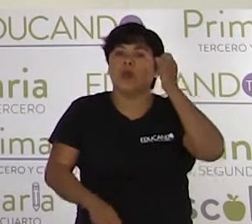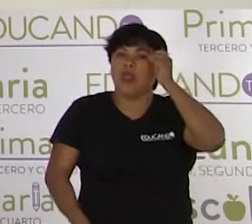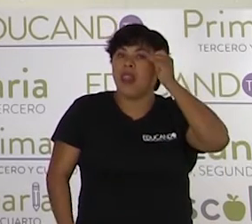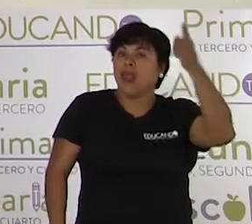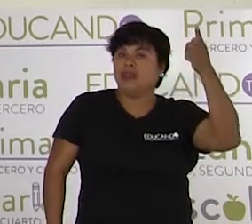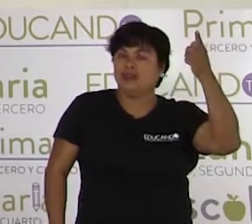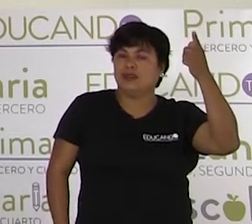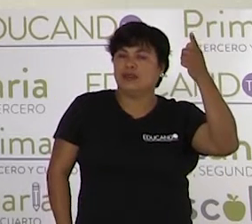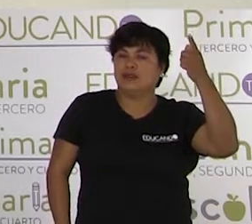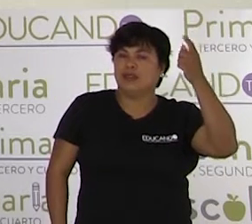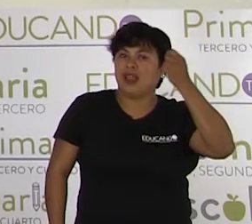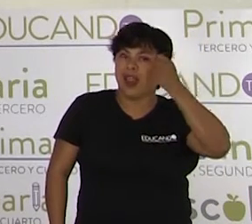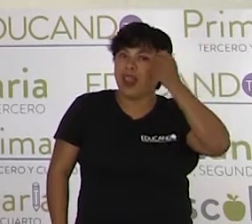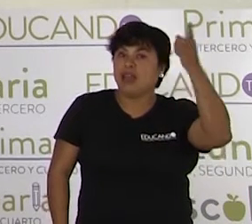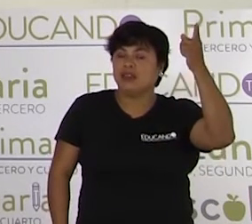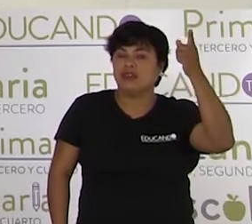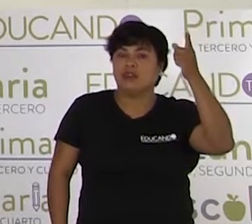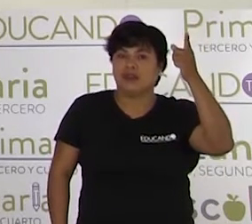listo,